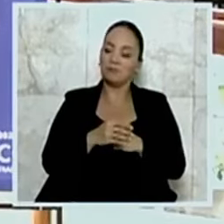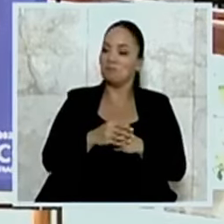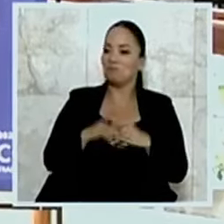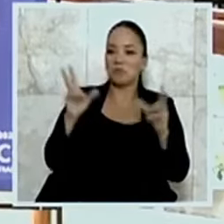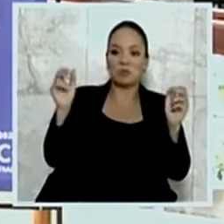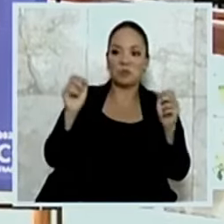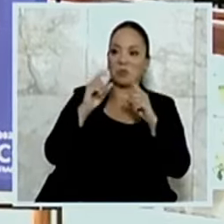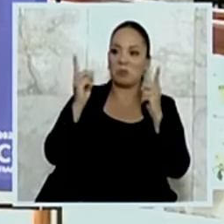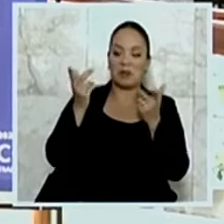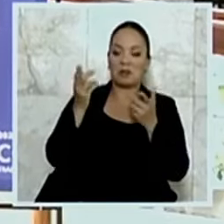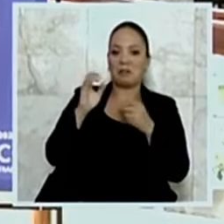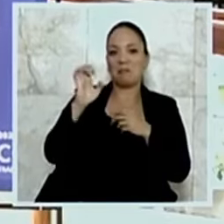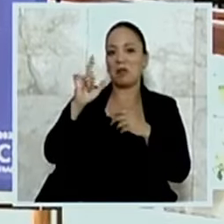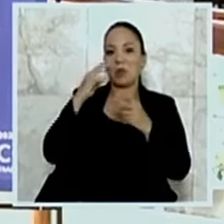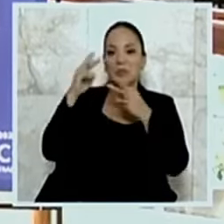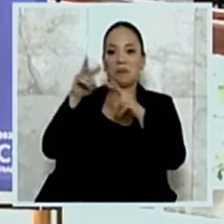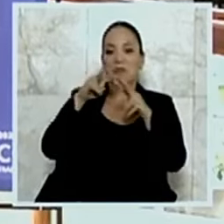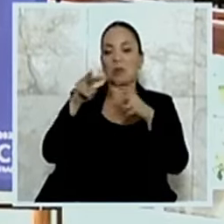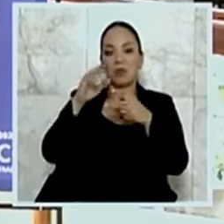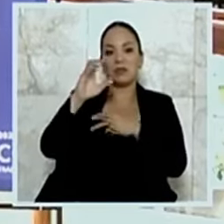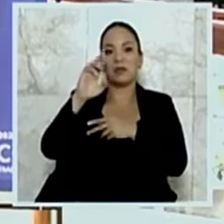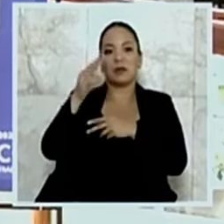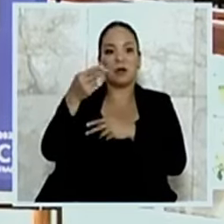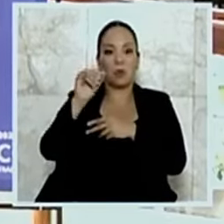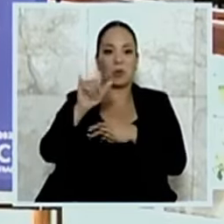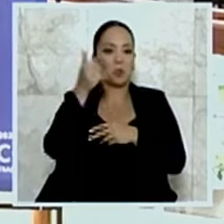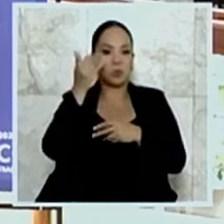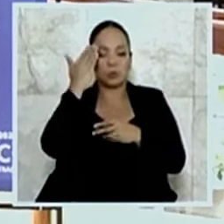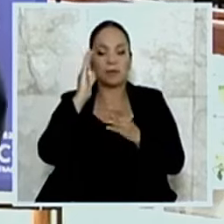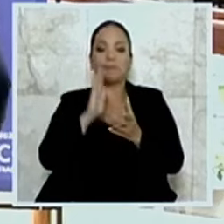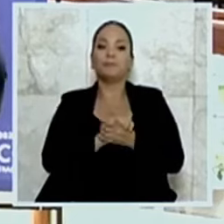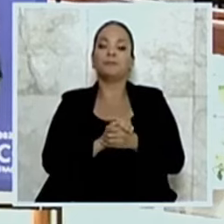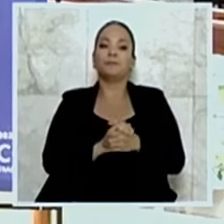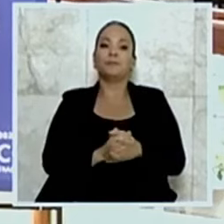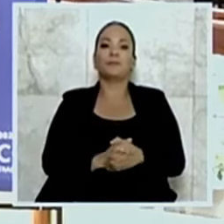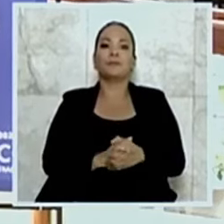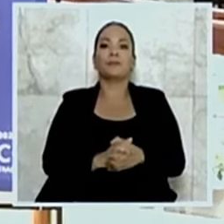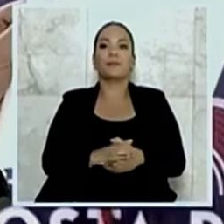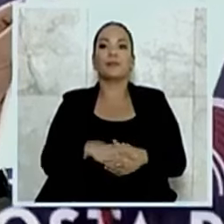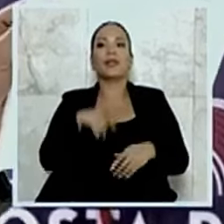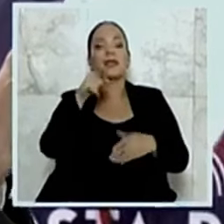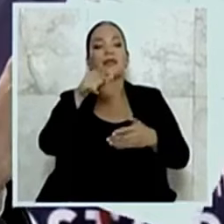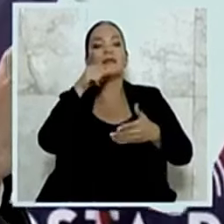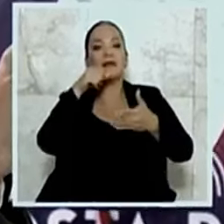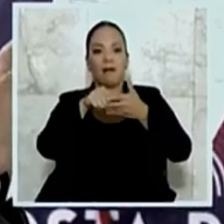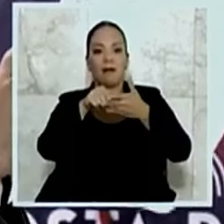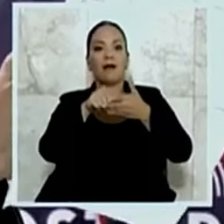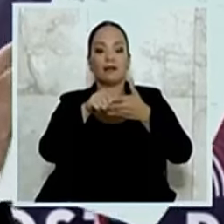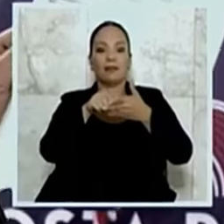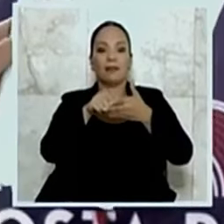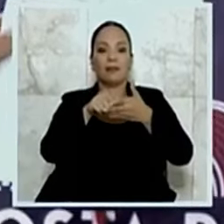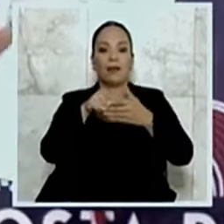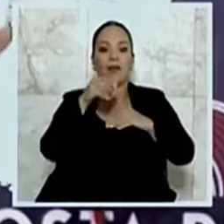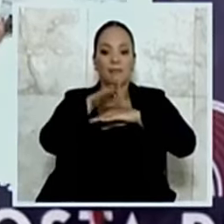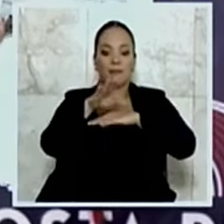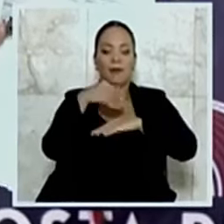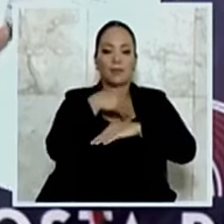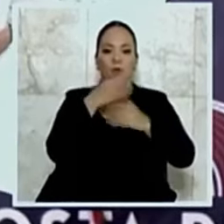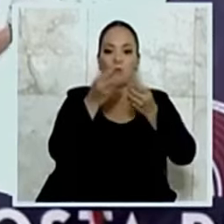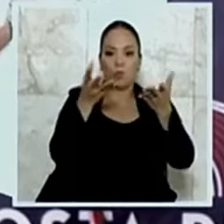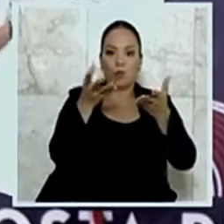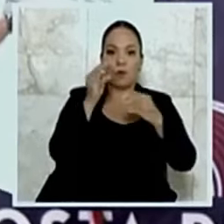a CRC 89.1 y a El Observador. Que no me sorprenden de CR Hoy y El